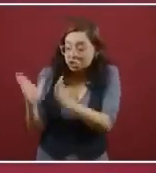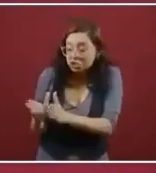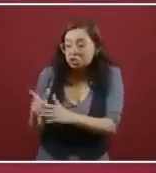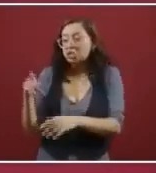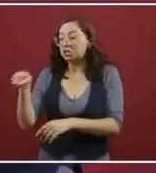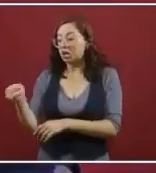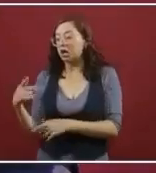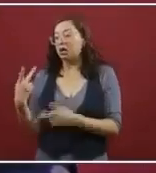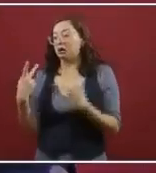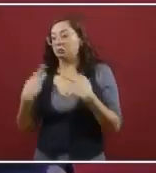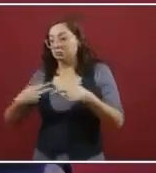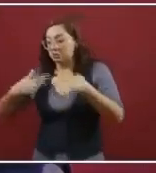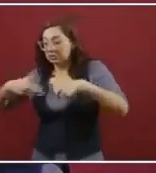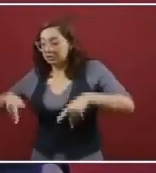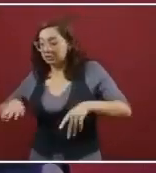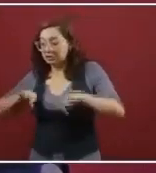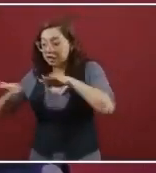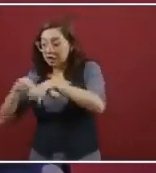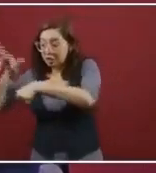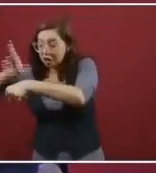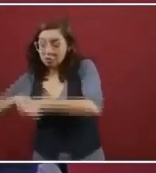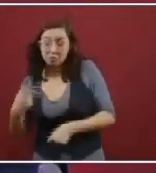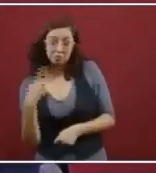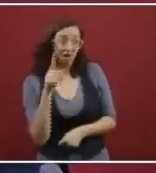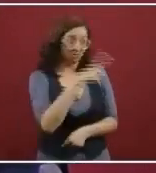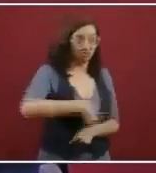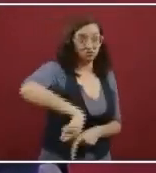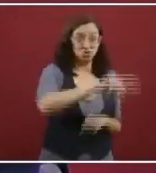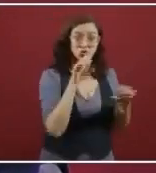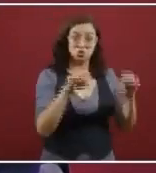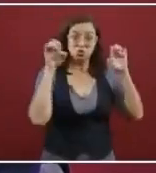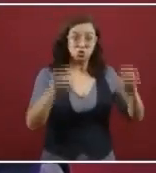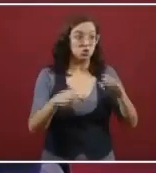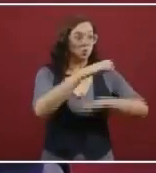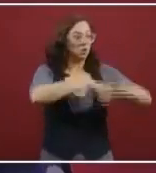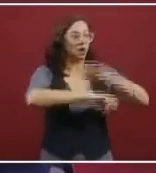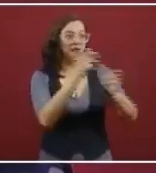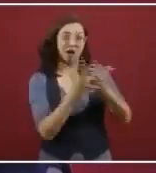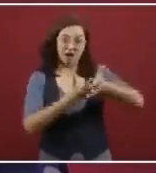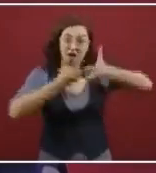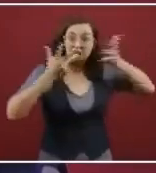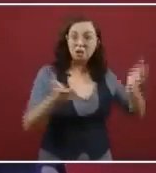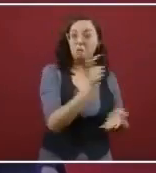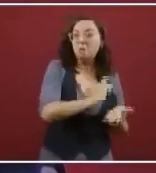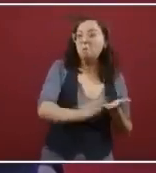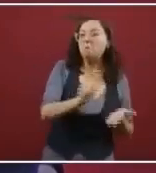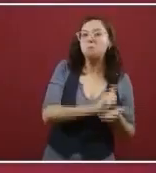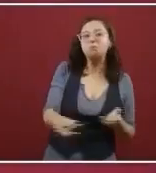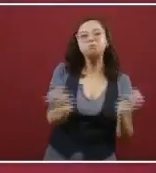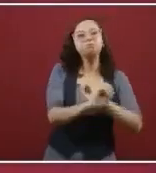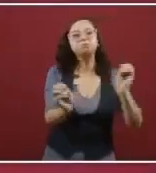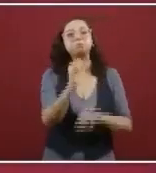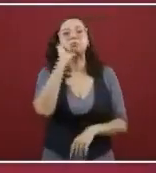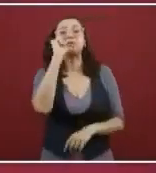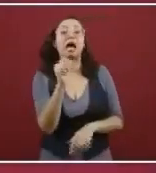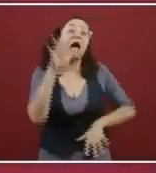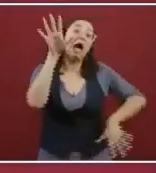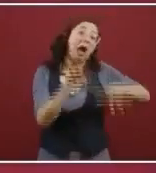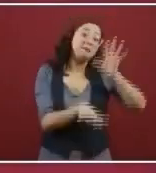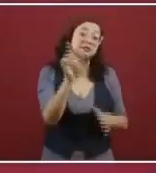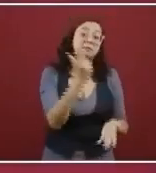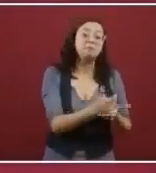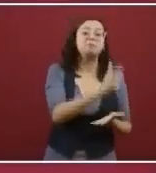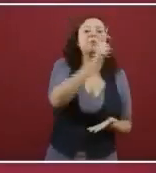pero los machuchones no pagaban, y cuando pagaban se les